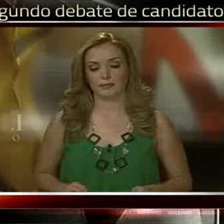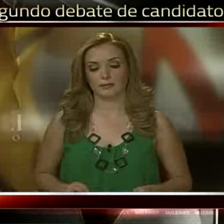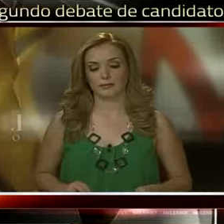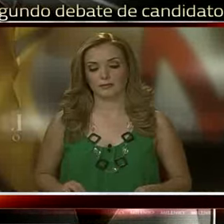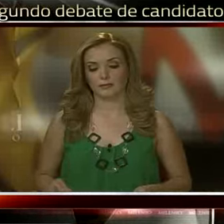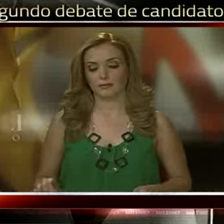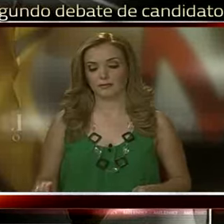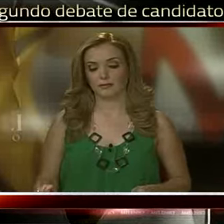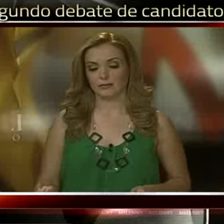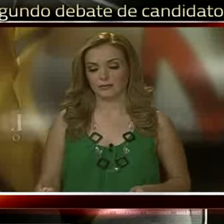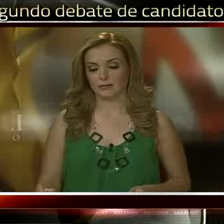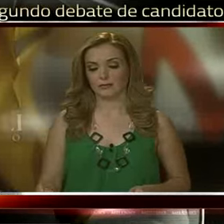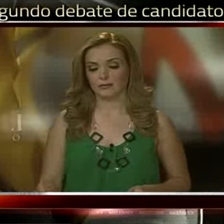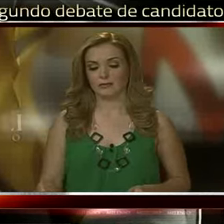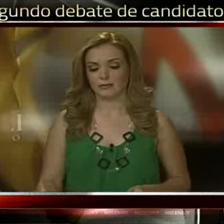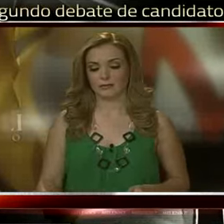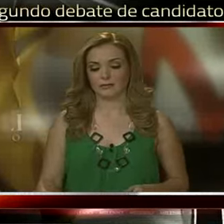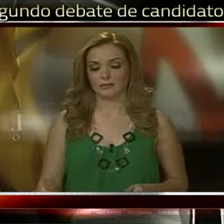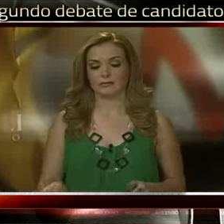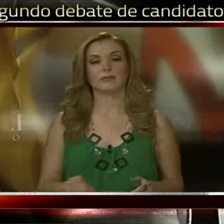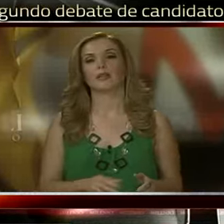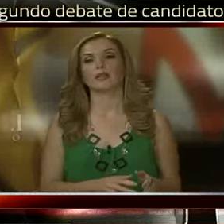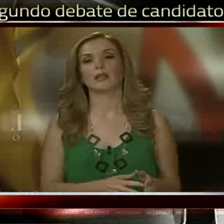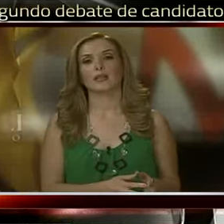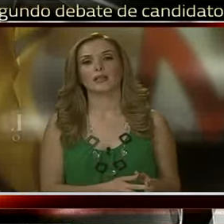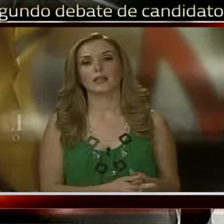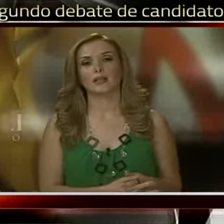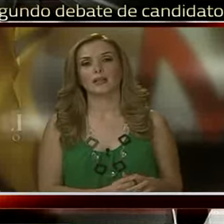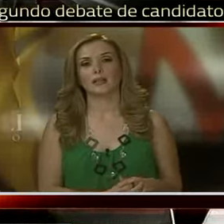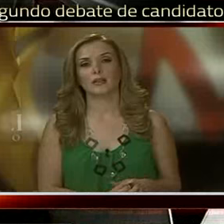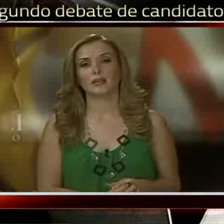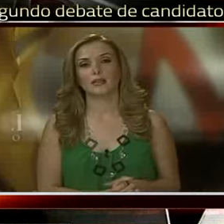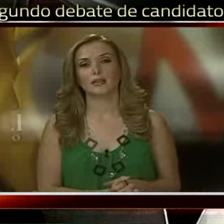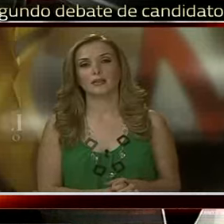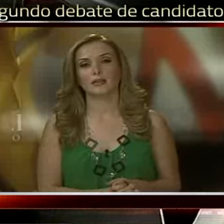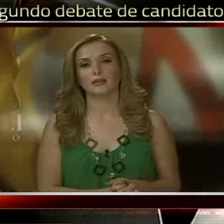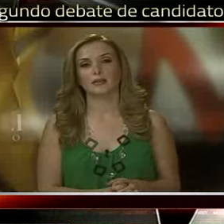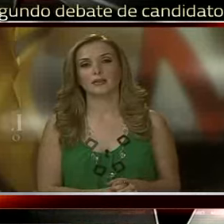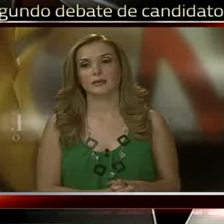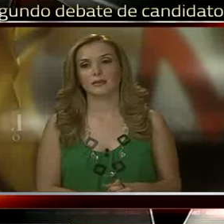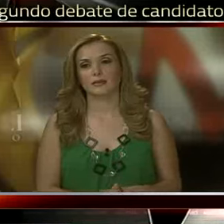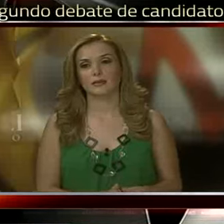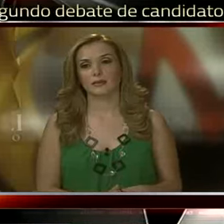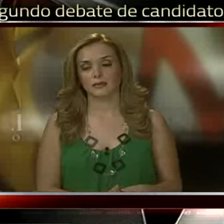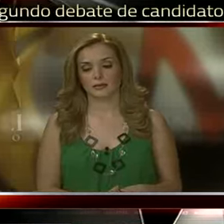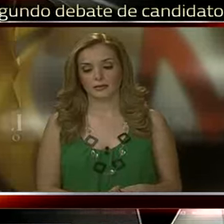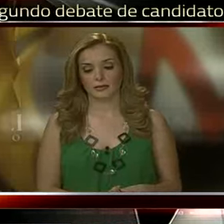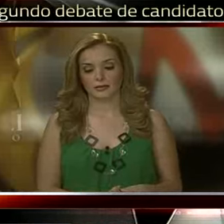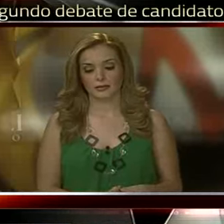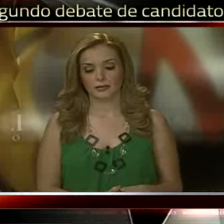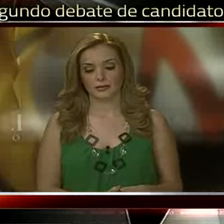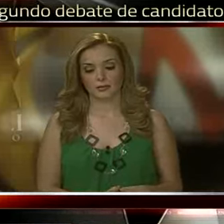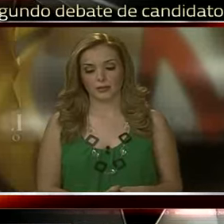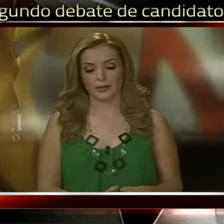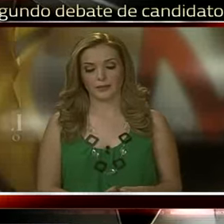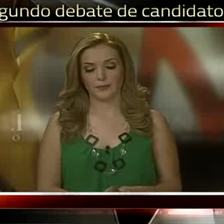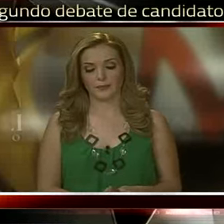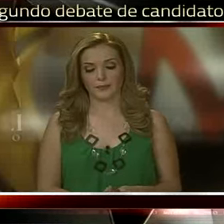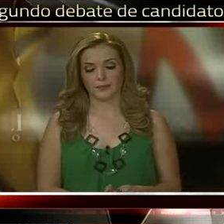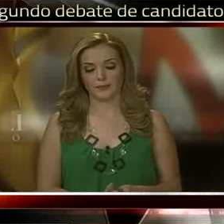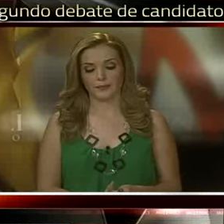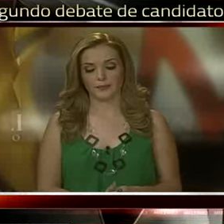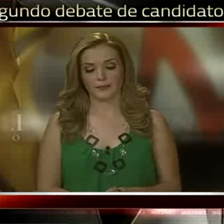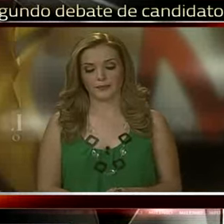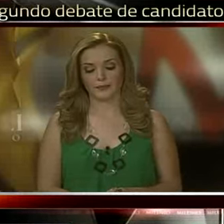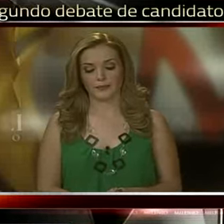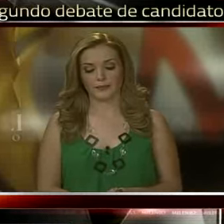votar abiertamente, pues porque les quitan los programas, los amenazan. Yo he presentado testimonios de eso. Entonces yo creo que